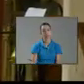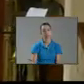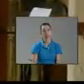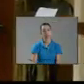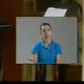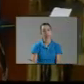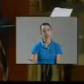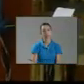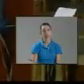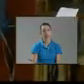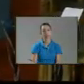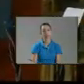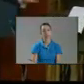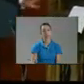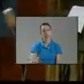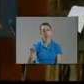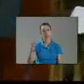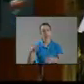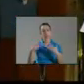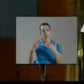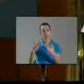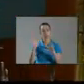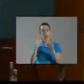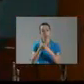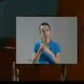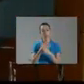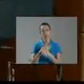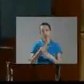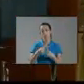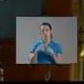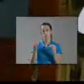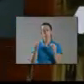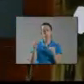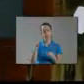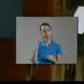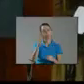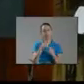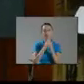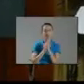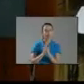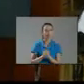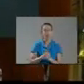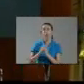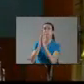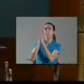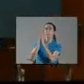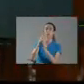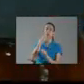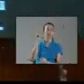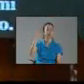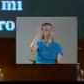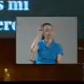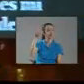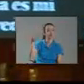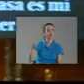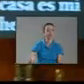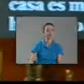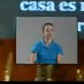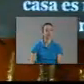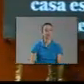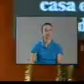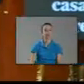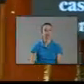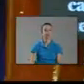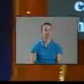¿Verdad? ¿Cuántos quieren ganar más? El que no quiere es un hipócrita. Perdóneme, perdóneme. El que